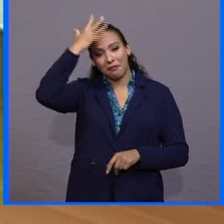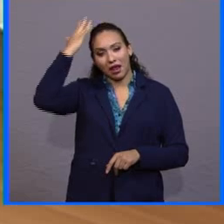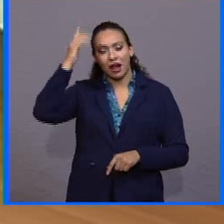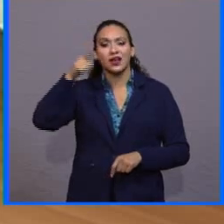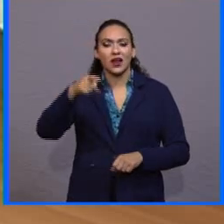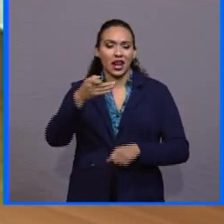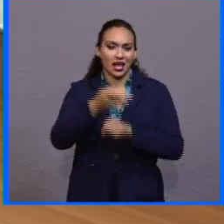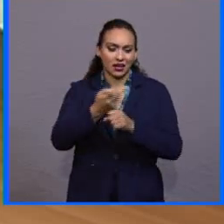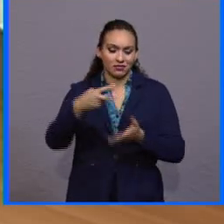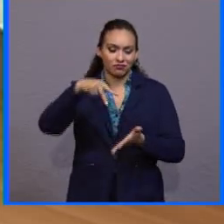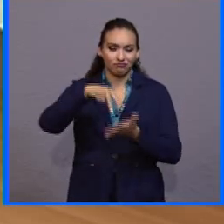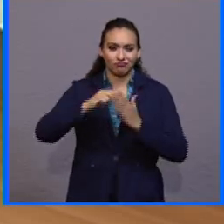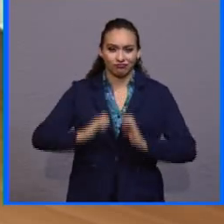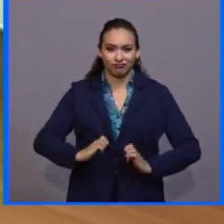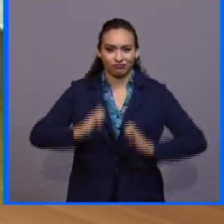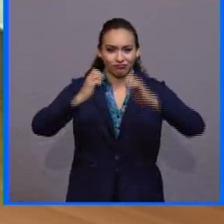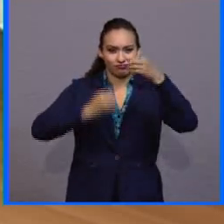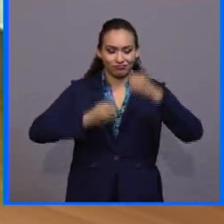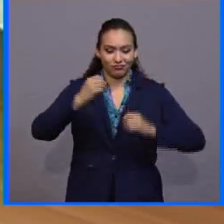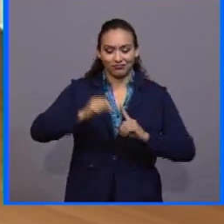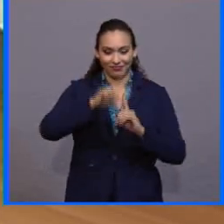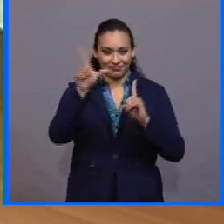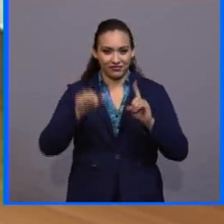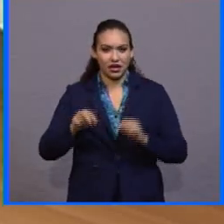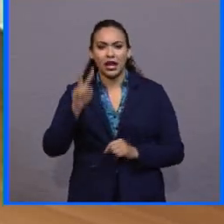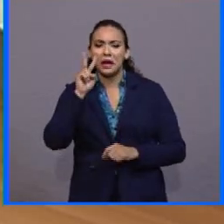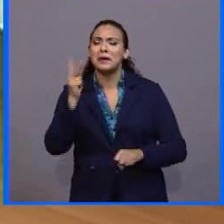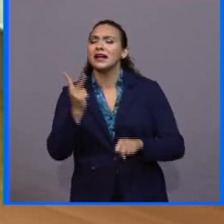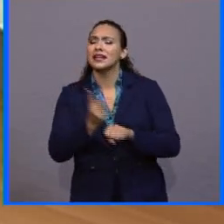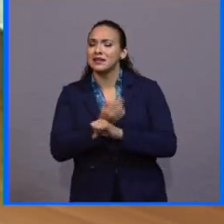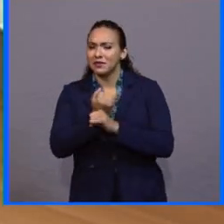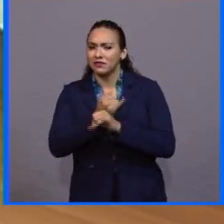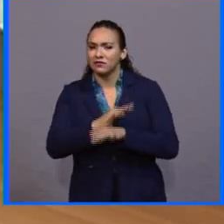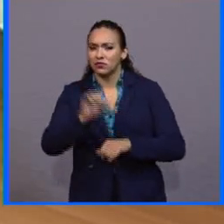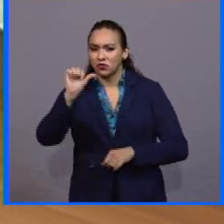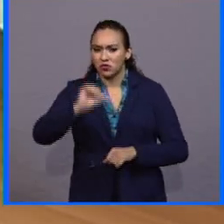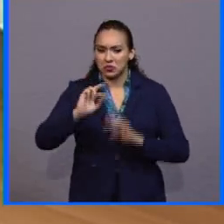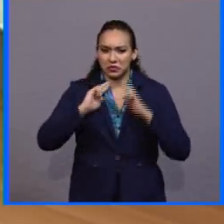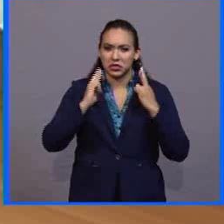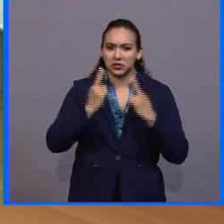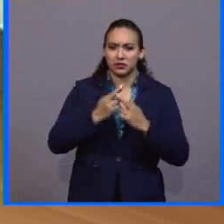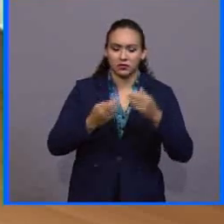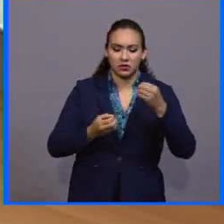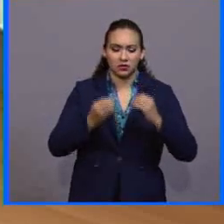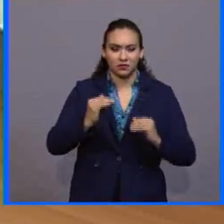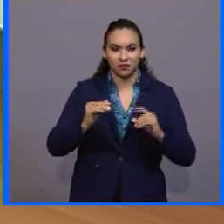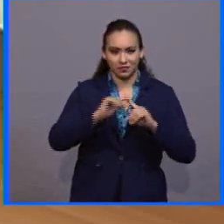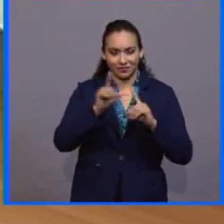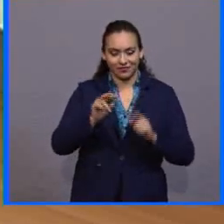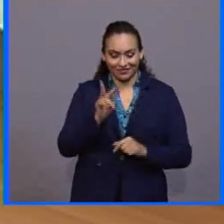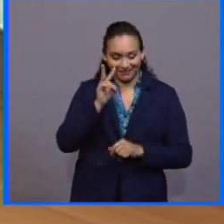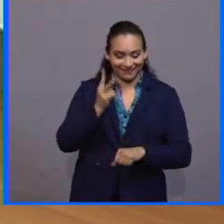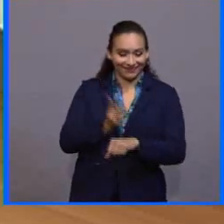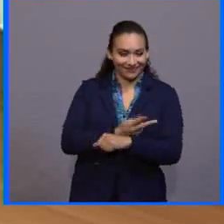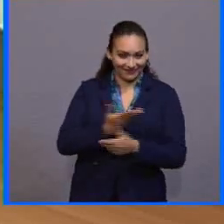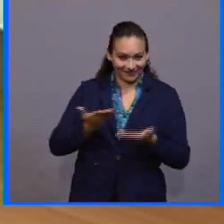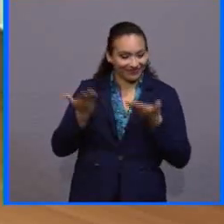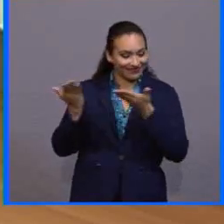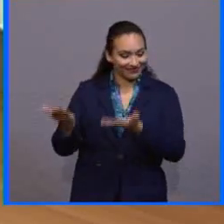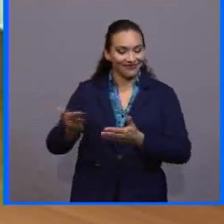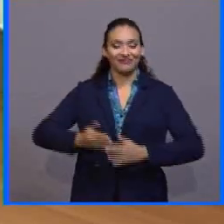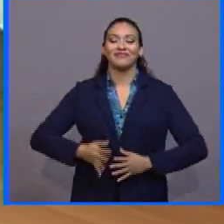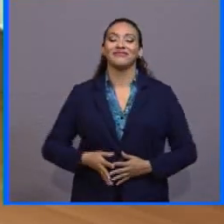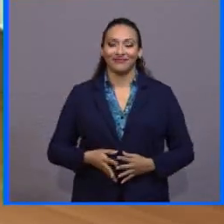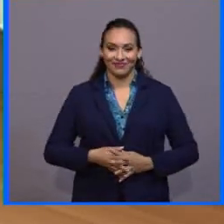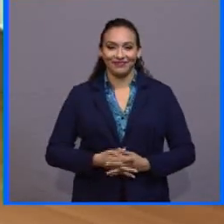encuentra en el edificio sede de la Suprema Corte y tiene ya la información de lo que resolvió el Pleno del máximo tribunal del país.